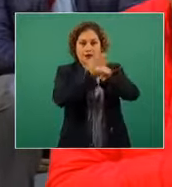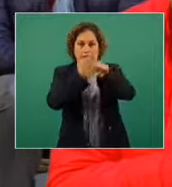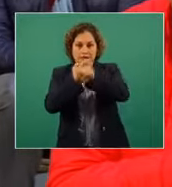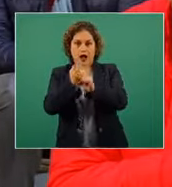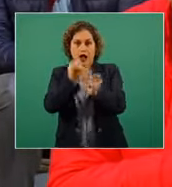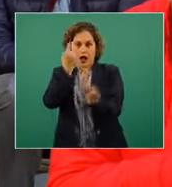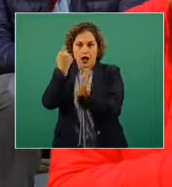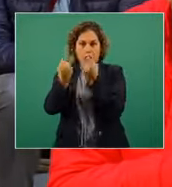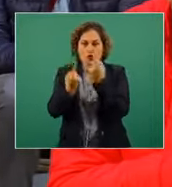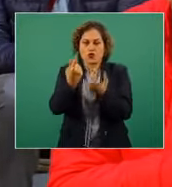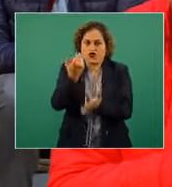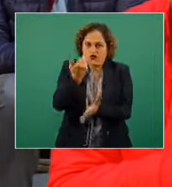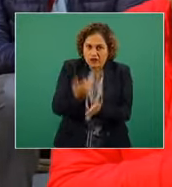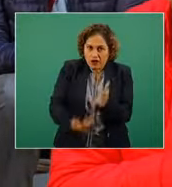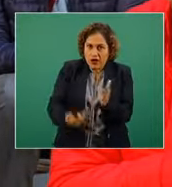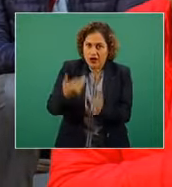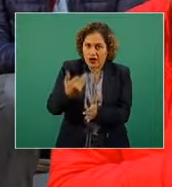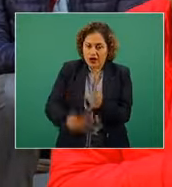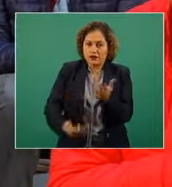República en